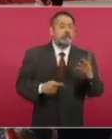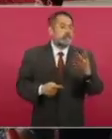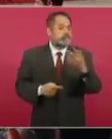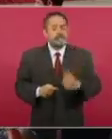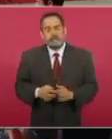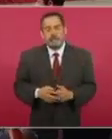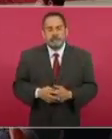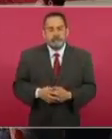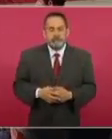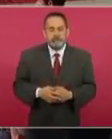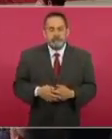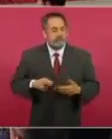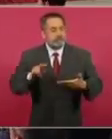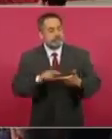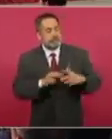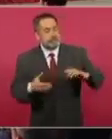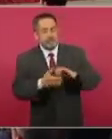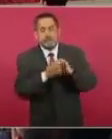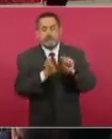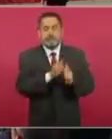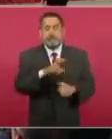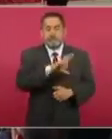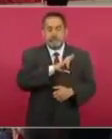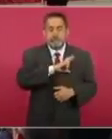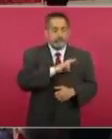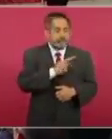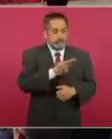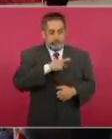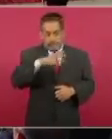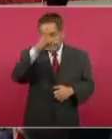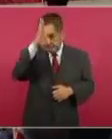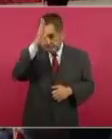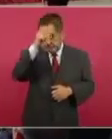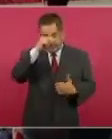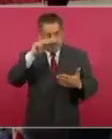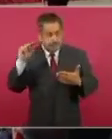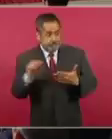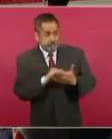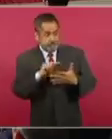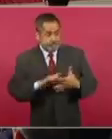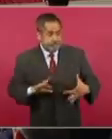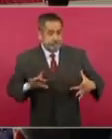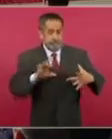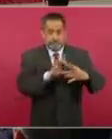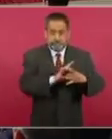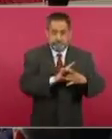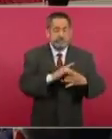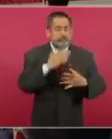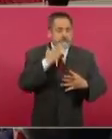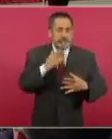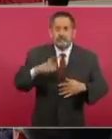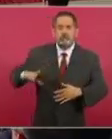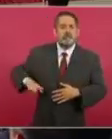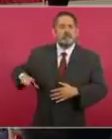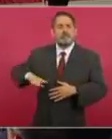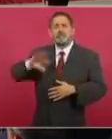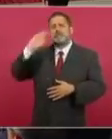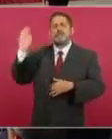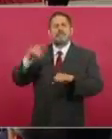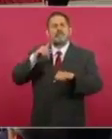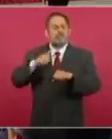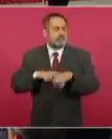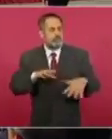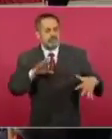partes de este acuerdo con el sector privado y la parte que contiene nuestra contribución como gobierno federal